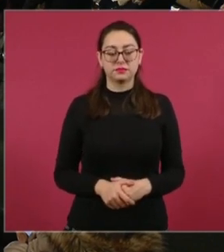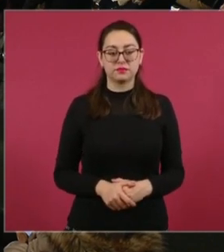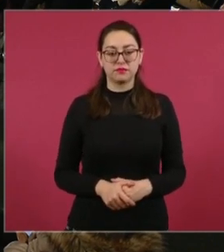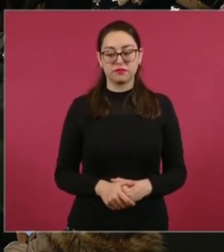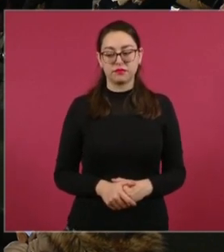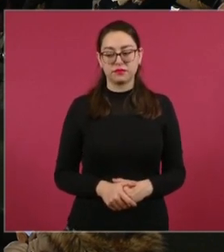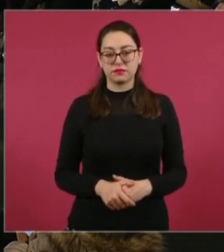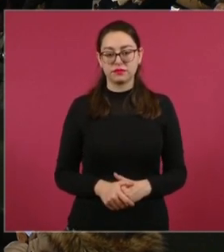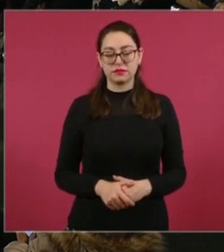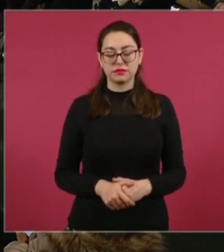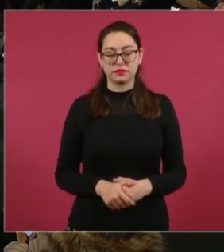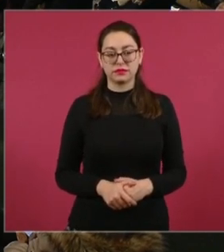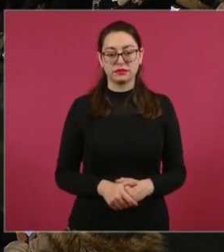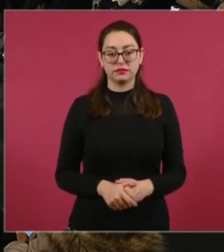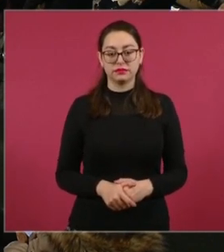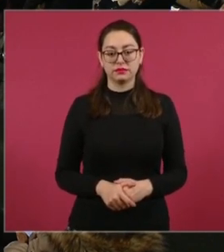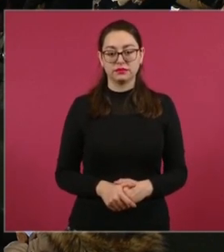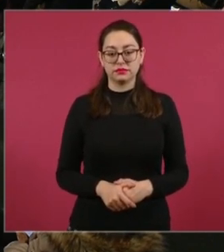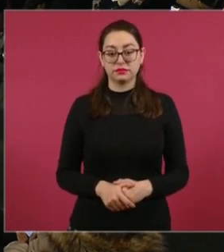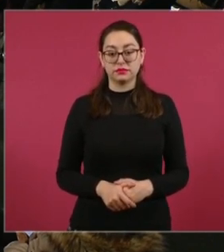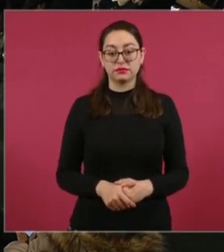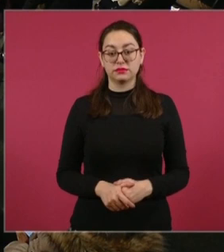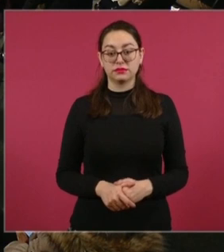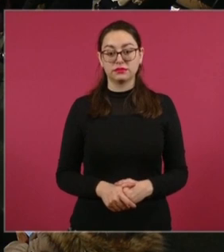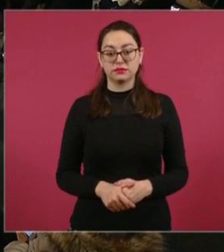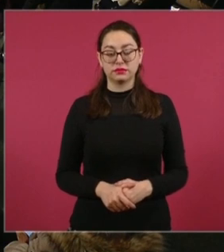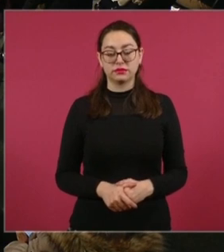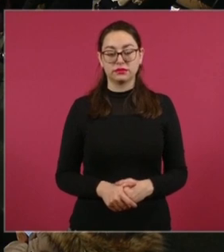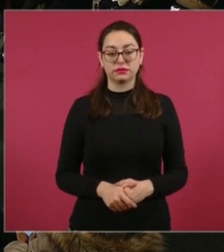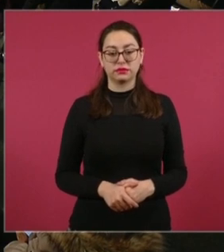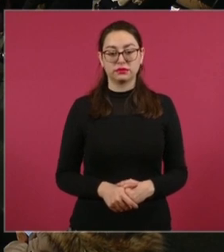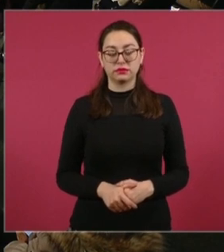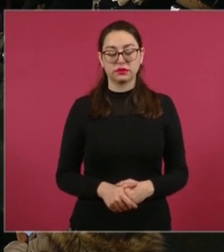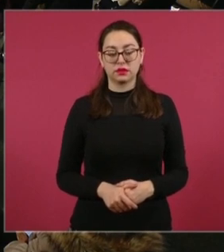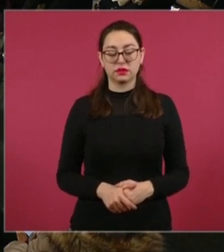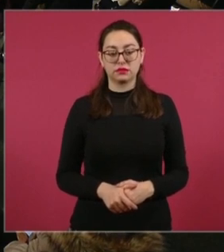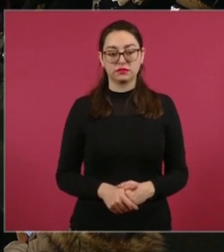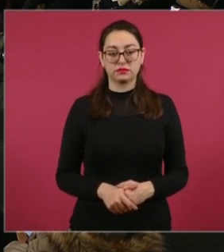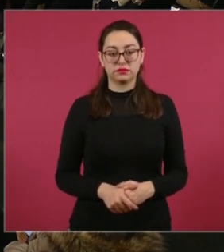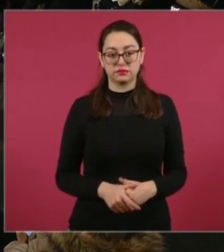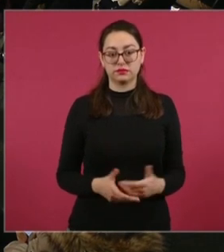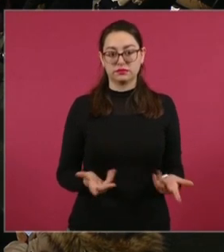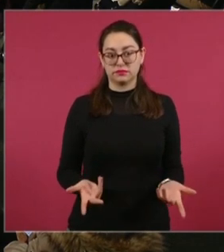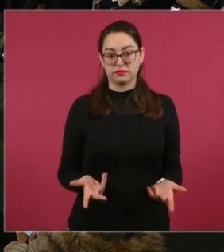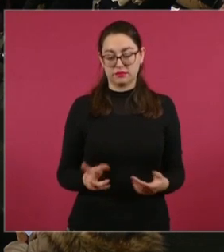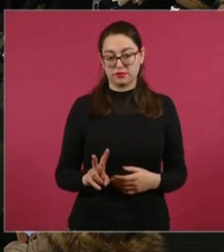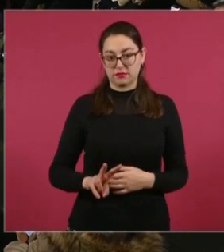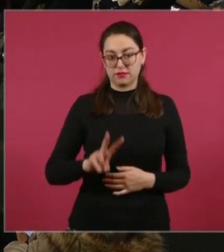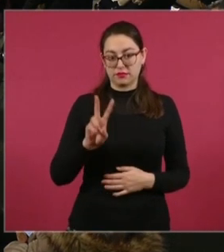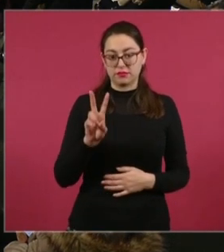realmente fue una bendición para el pueblo trabajador